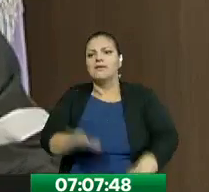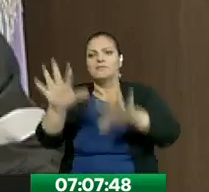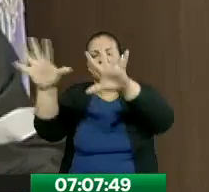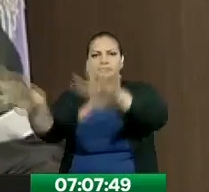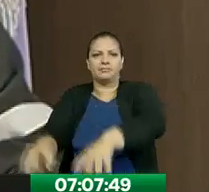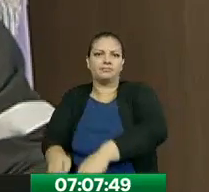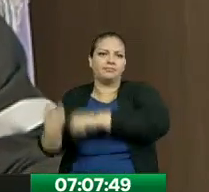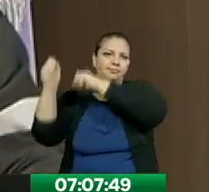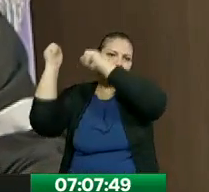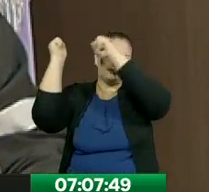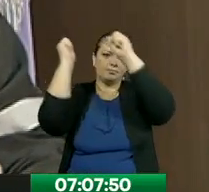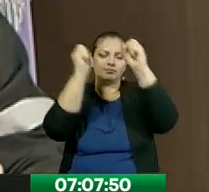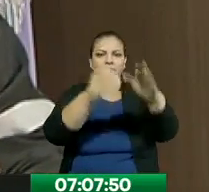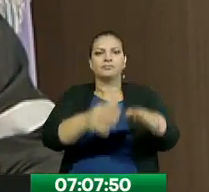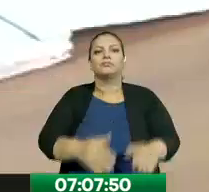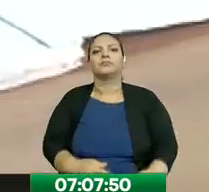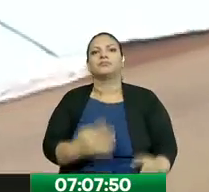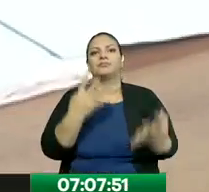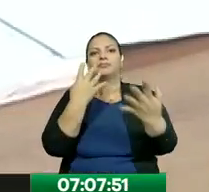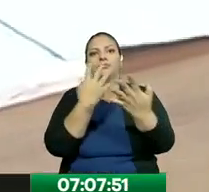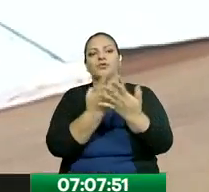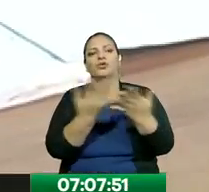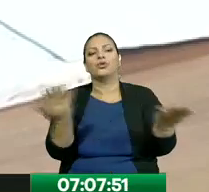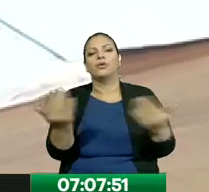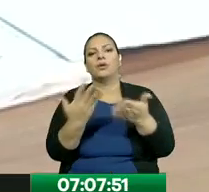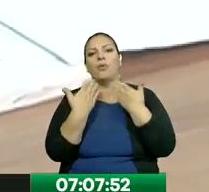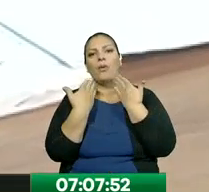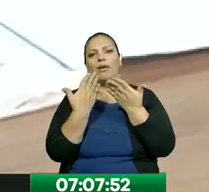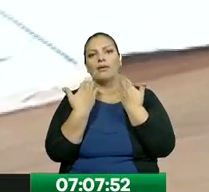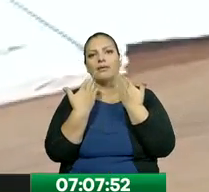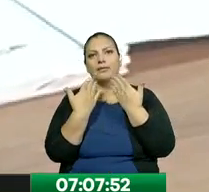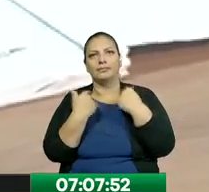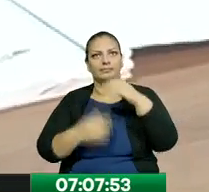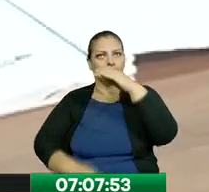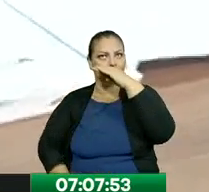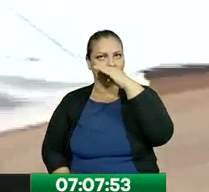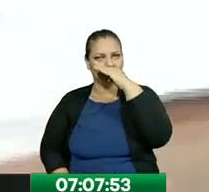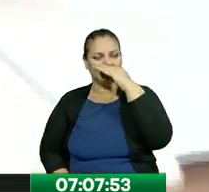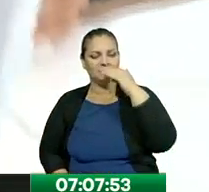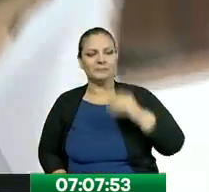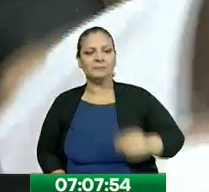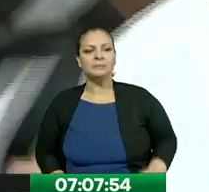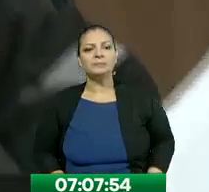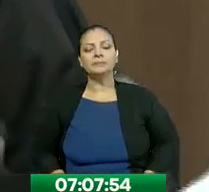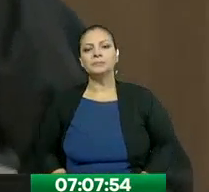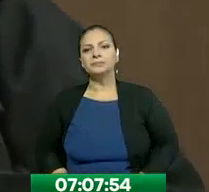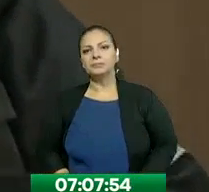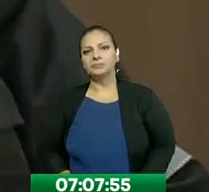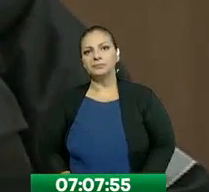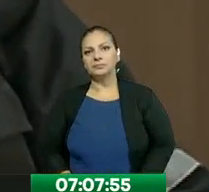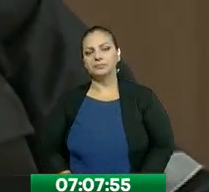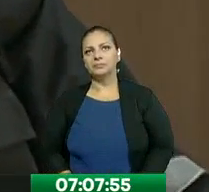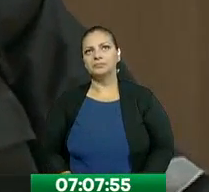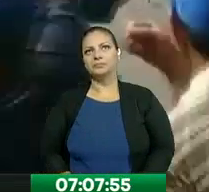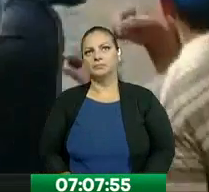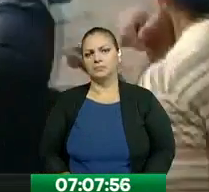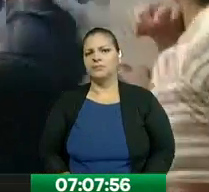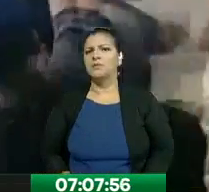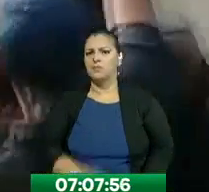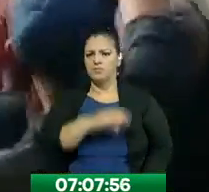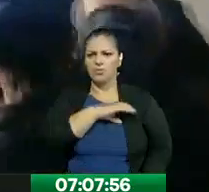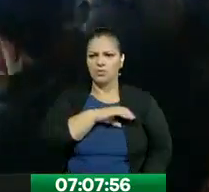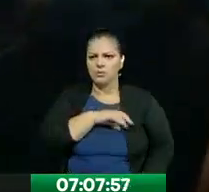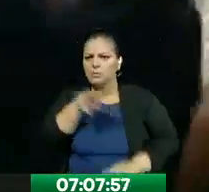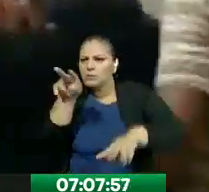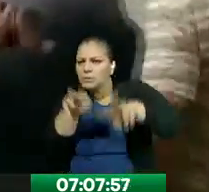Libertad en conflicto con la ley Zonal 8. De momento existen varias personas que, pese a haber sido identificadas